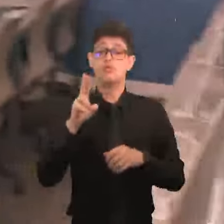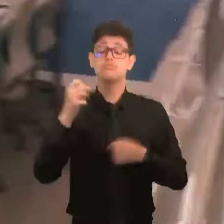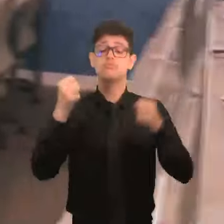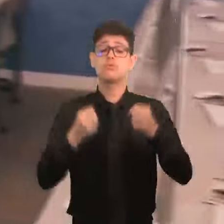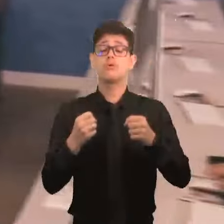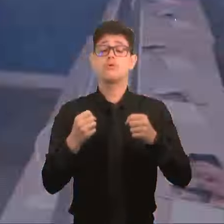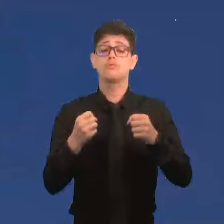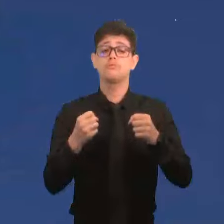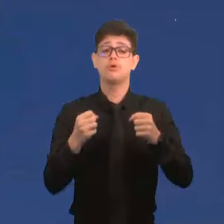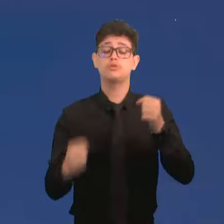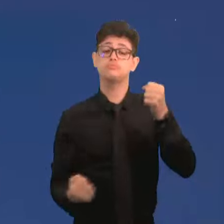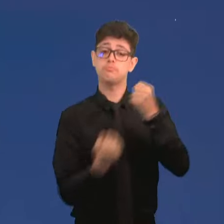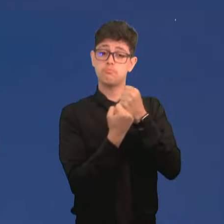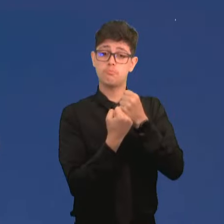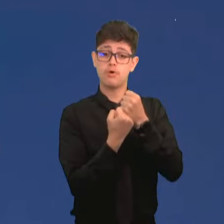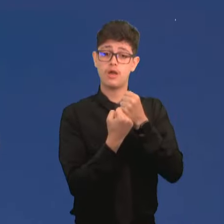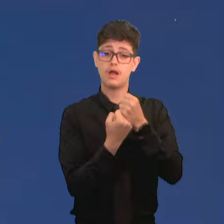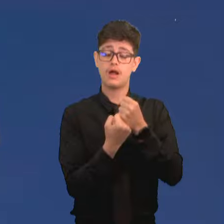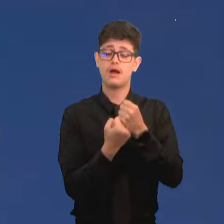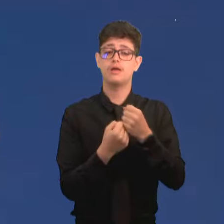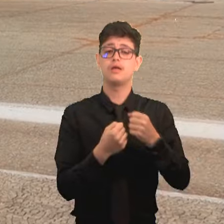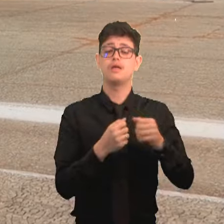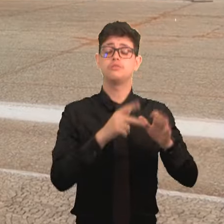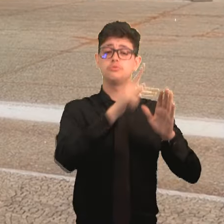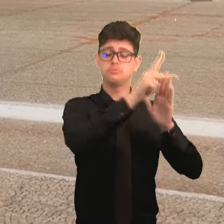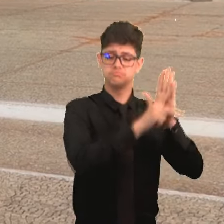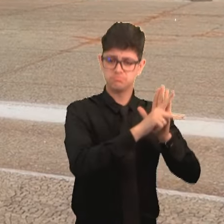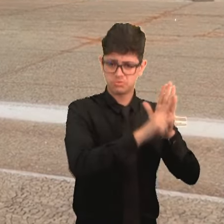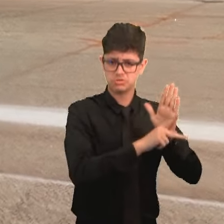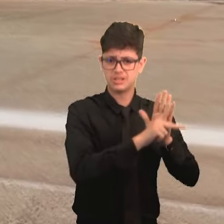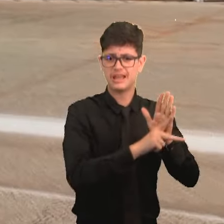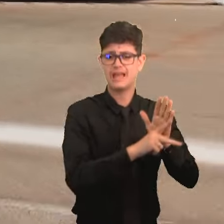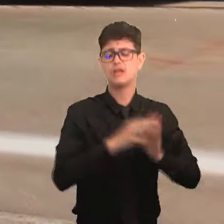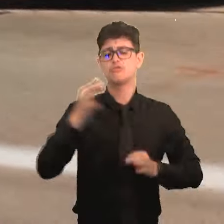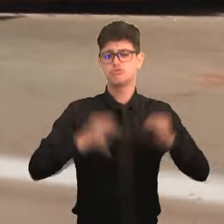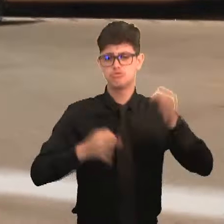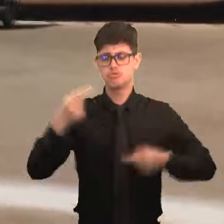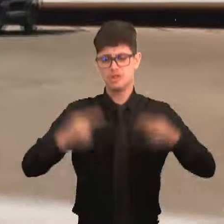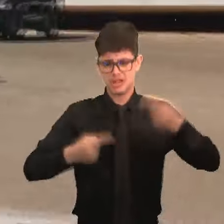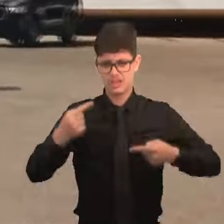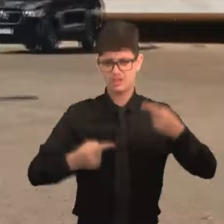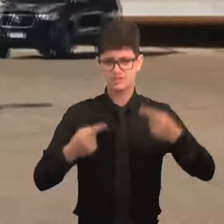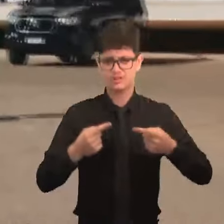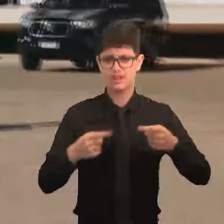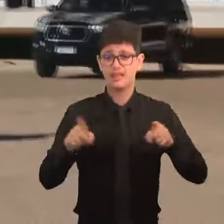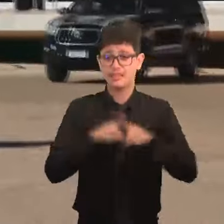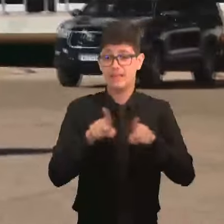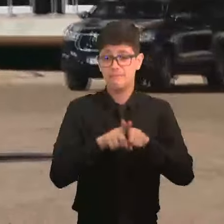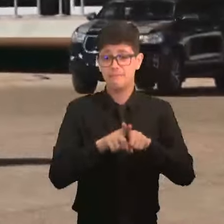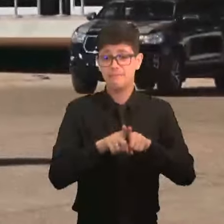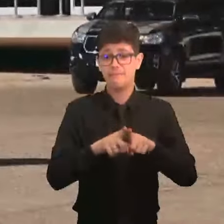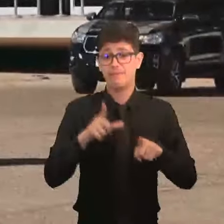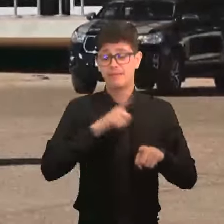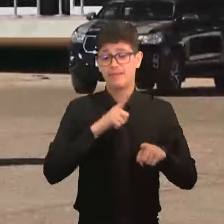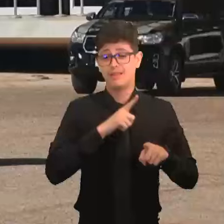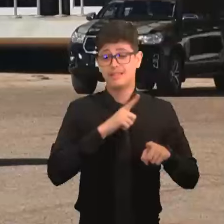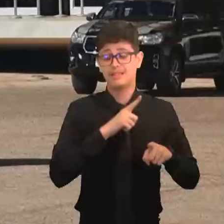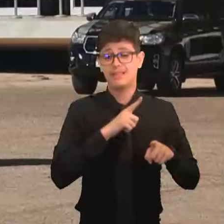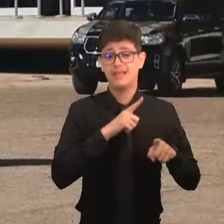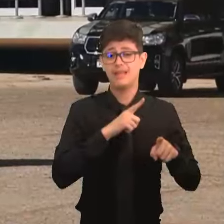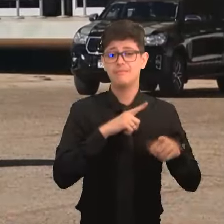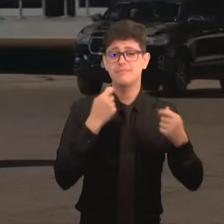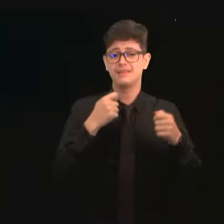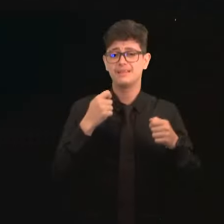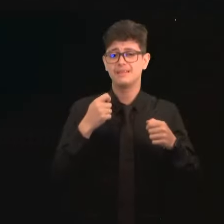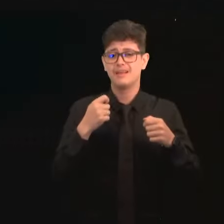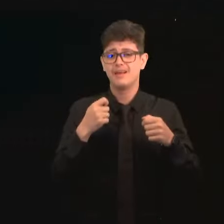de ser aliadas de la eficiencia de los procesos y procedimientos jurídicos, de la posible neutralidad y